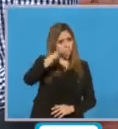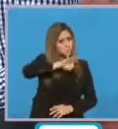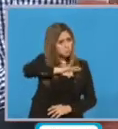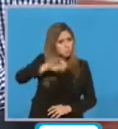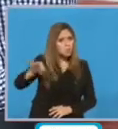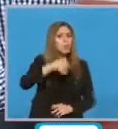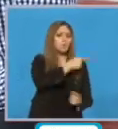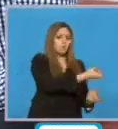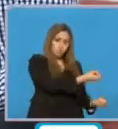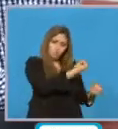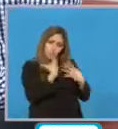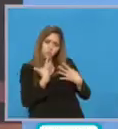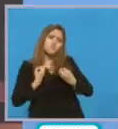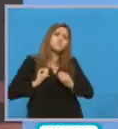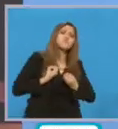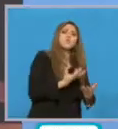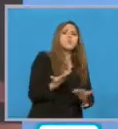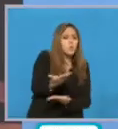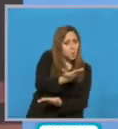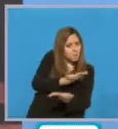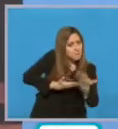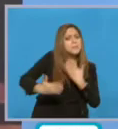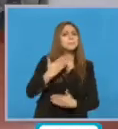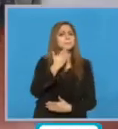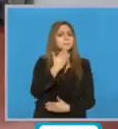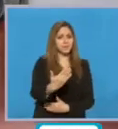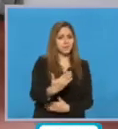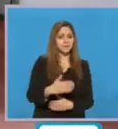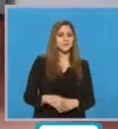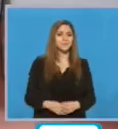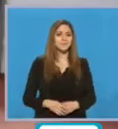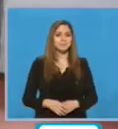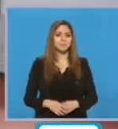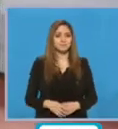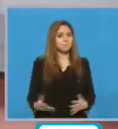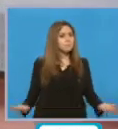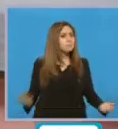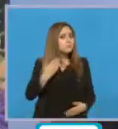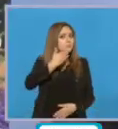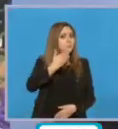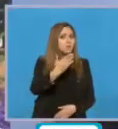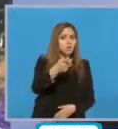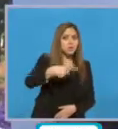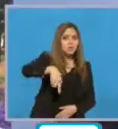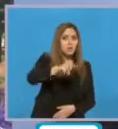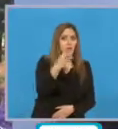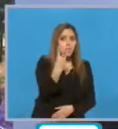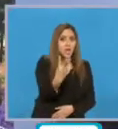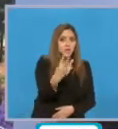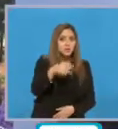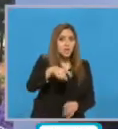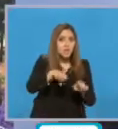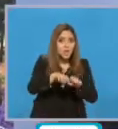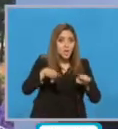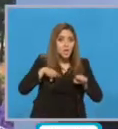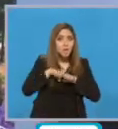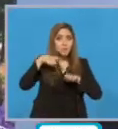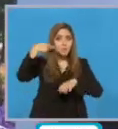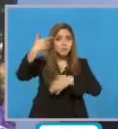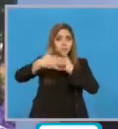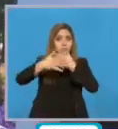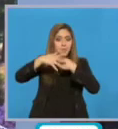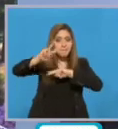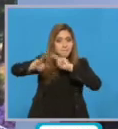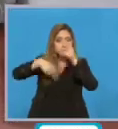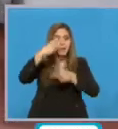Claro. que ellos puedan dar, adelante. Un gran equipo. Sí, en y realidad. ustedes precisamente como equipo están a punto de participar en Beijing. Cuéntenos un